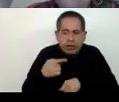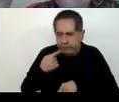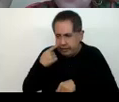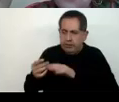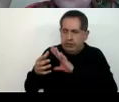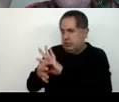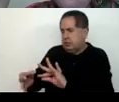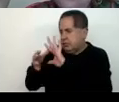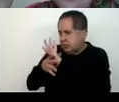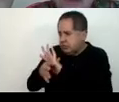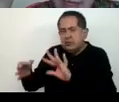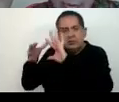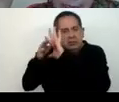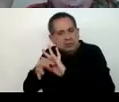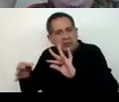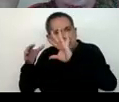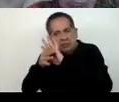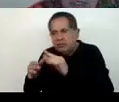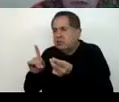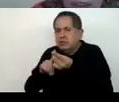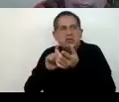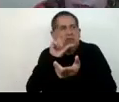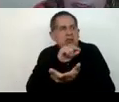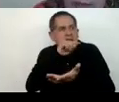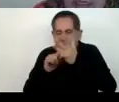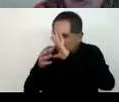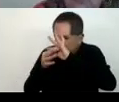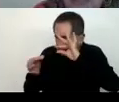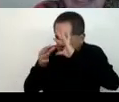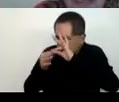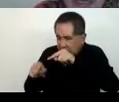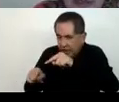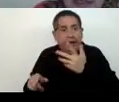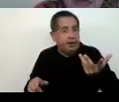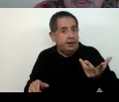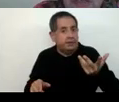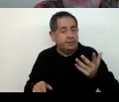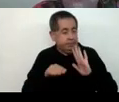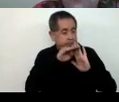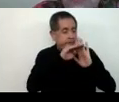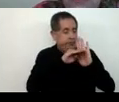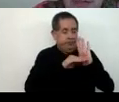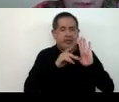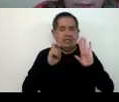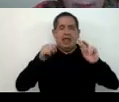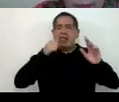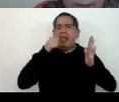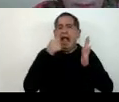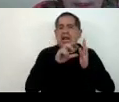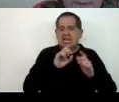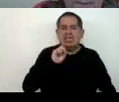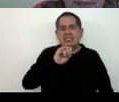método y en dónde se llevaría a cabo. Los criterios que debe de cumplir esta carta de consentimiento válidamente